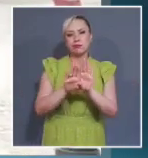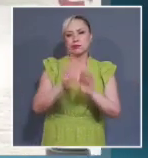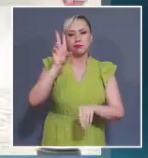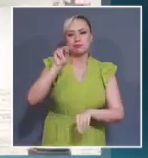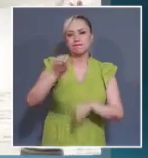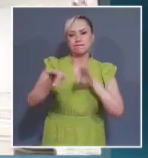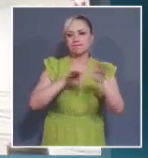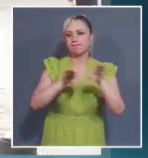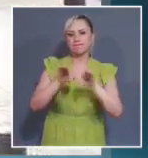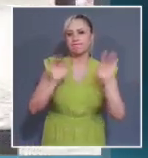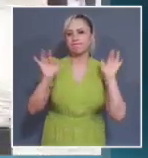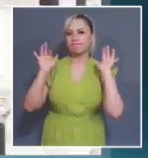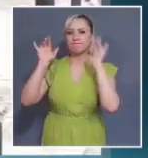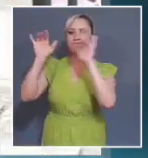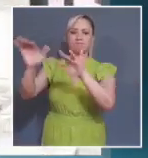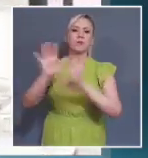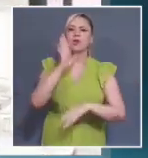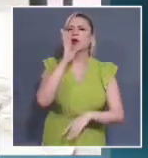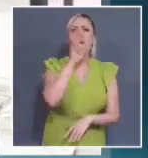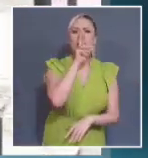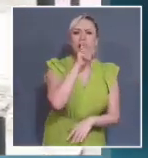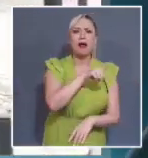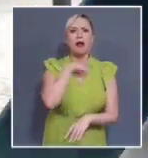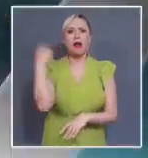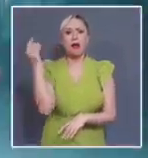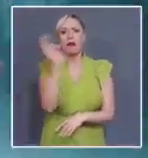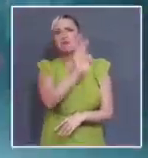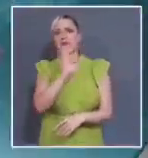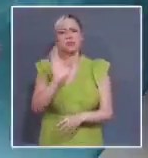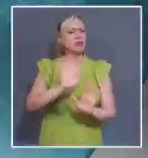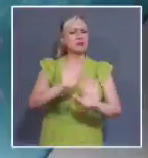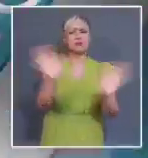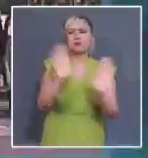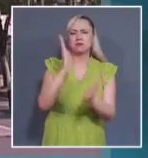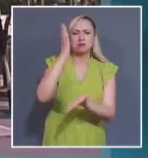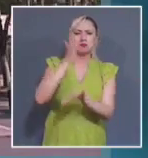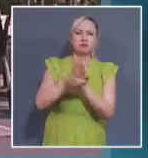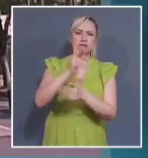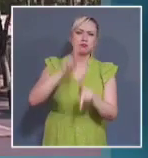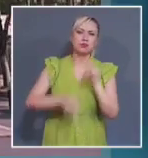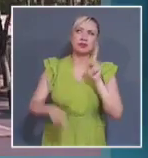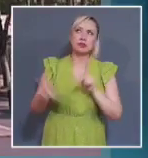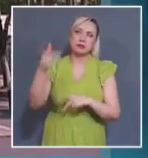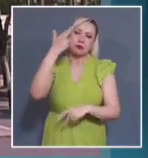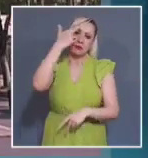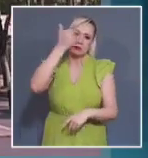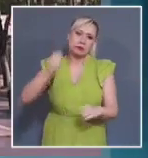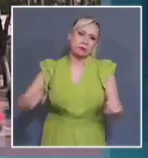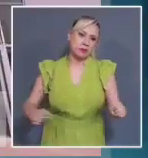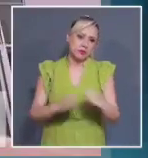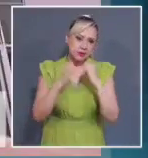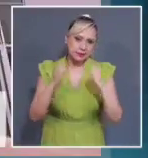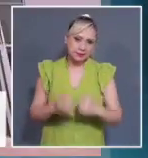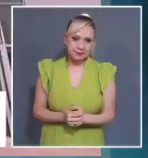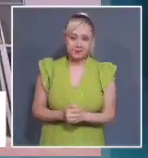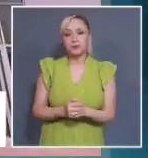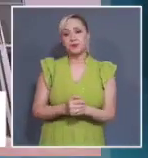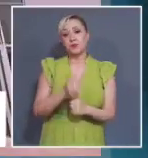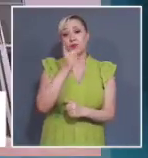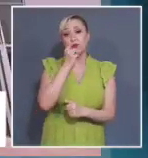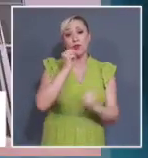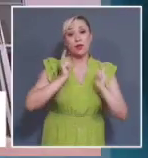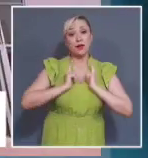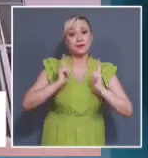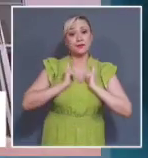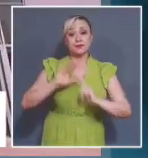correrán plazos y términos en los asuntos que atienden. La Fiscalía General de Justicia del Estado de